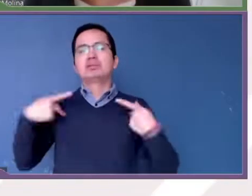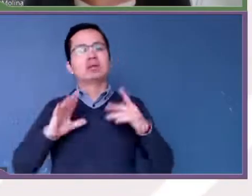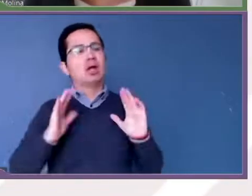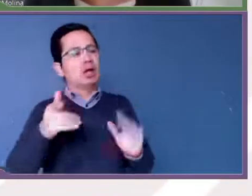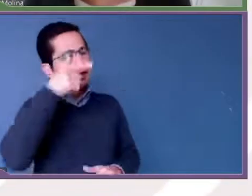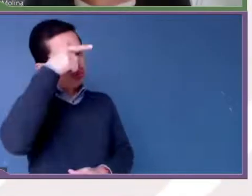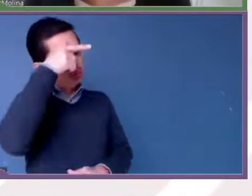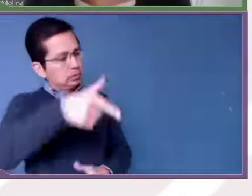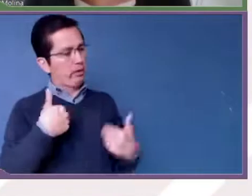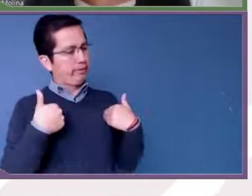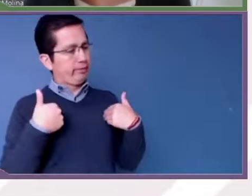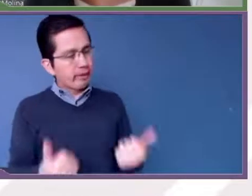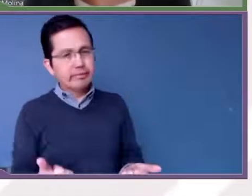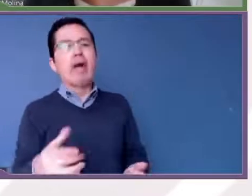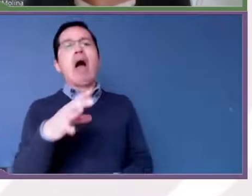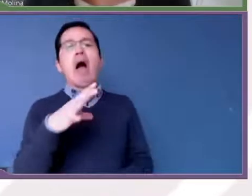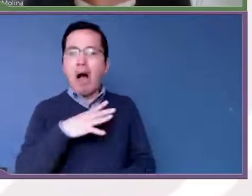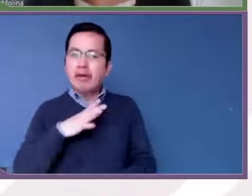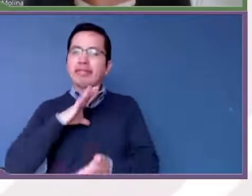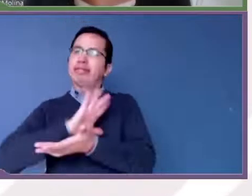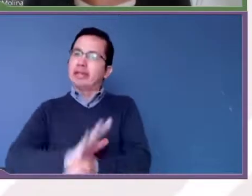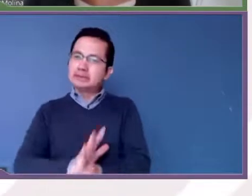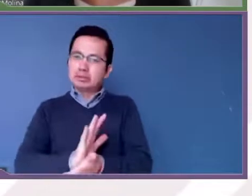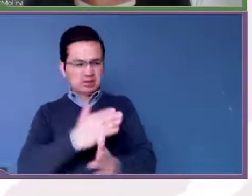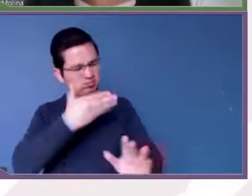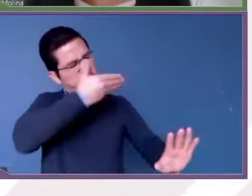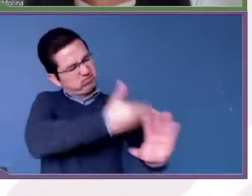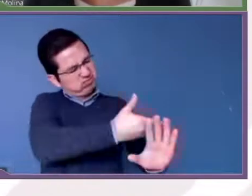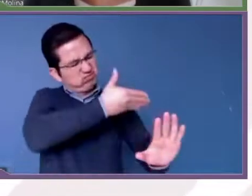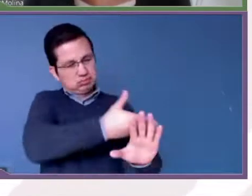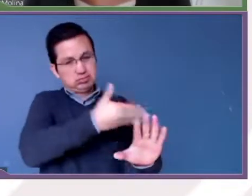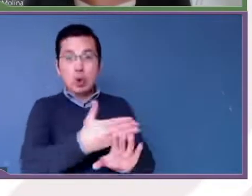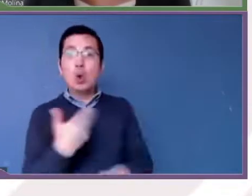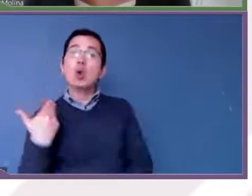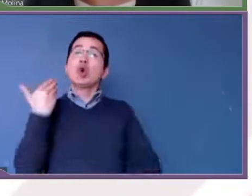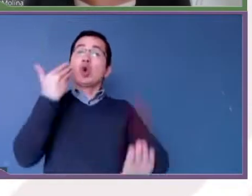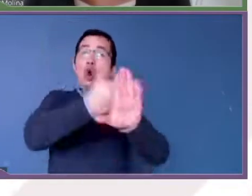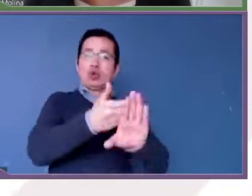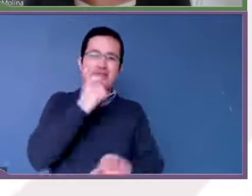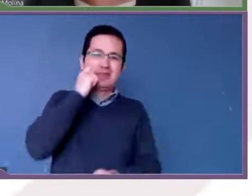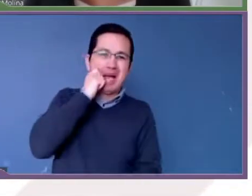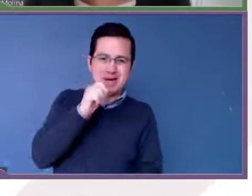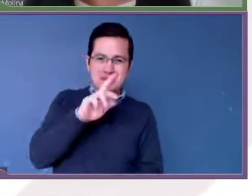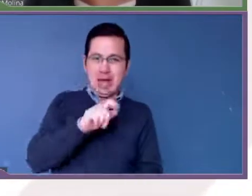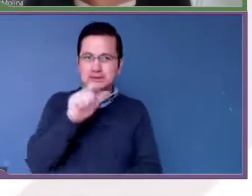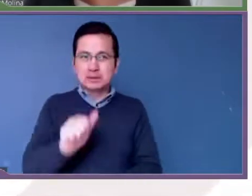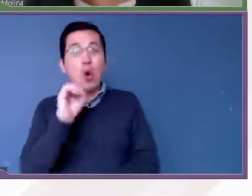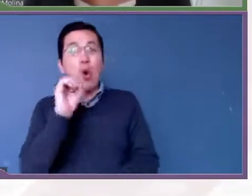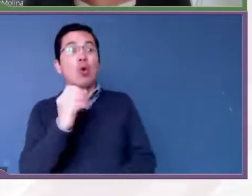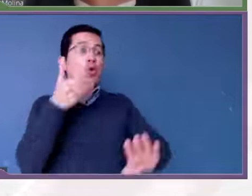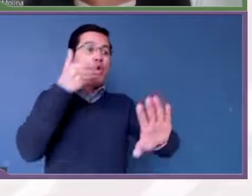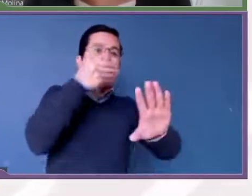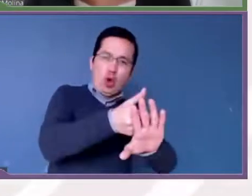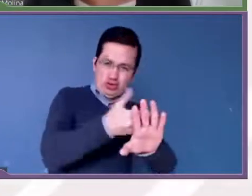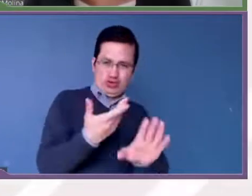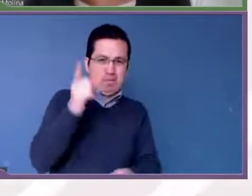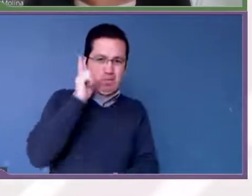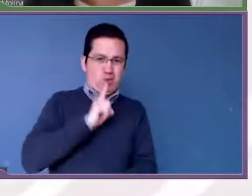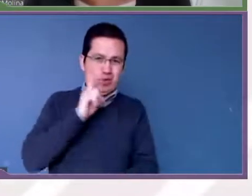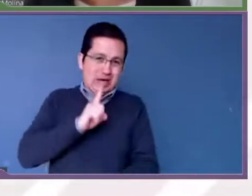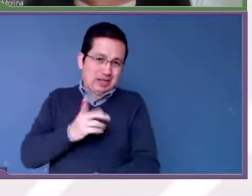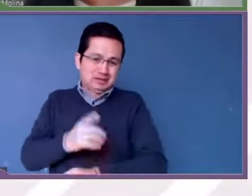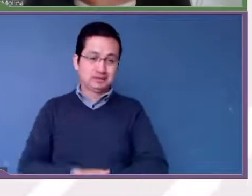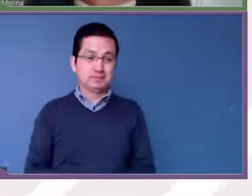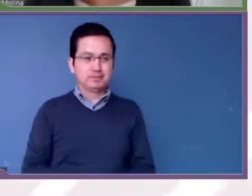racistas y patriarcales. En ese sentido, Jessica, ¿recuerdas el estudio que se publicó a partir de